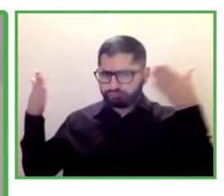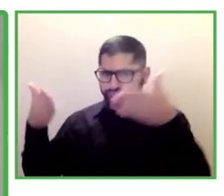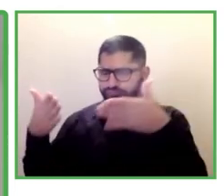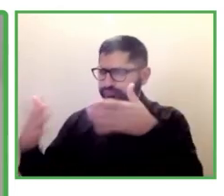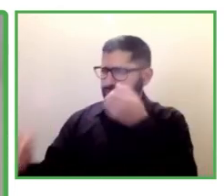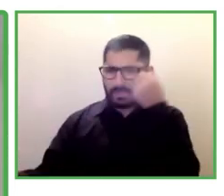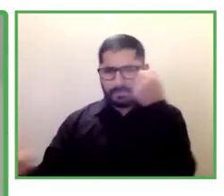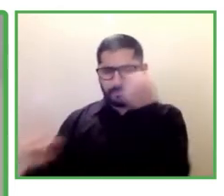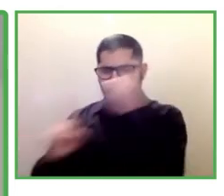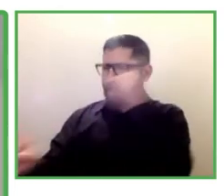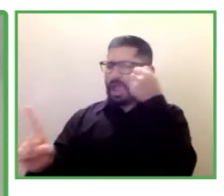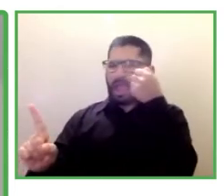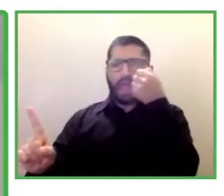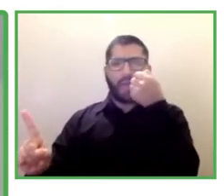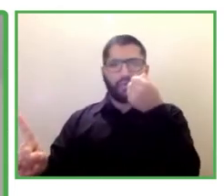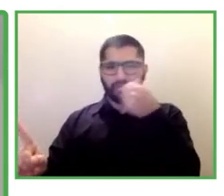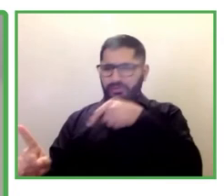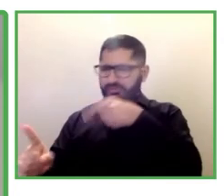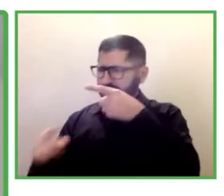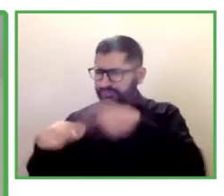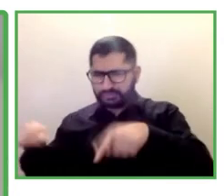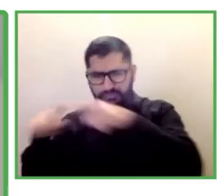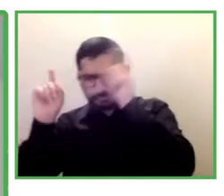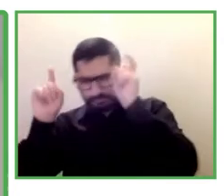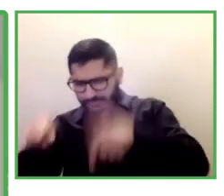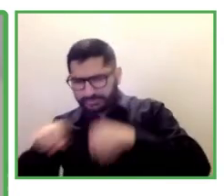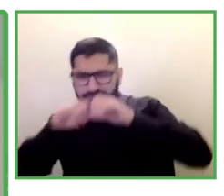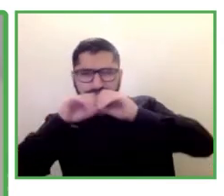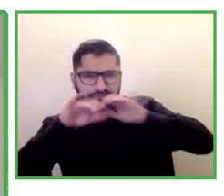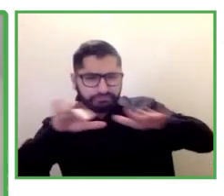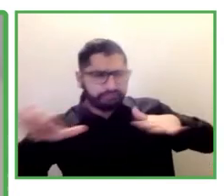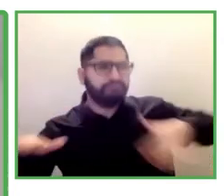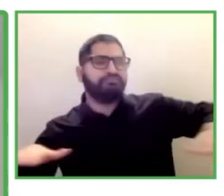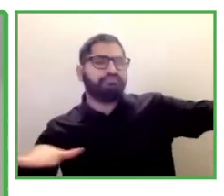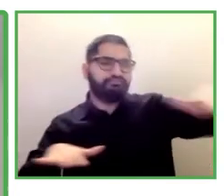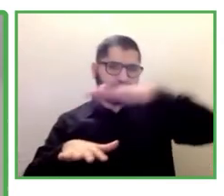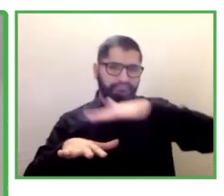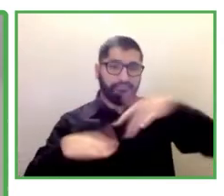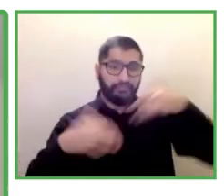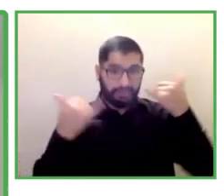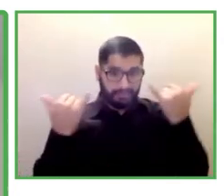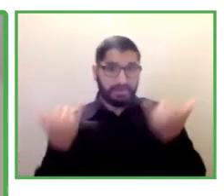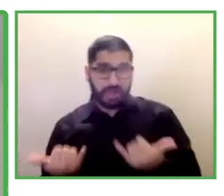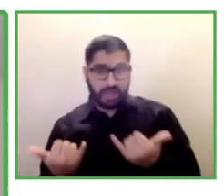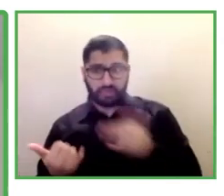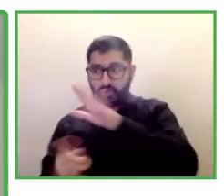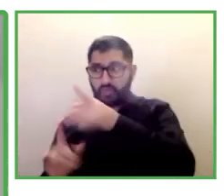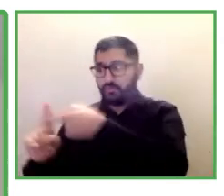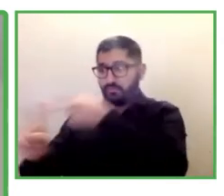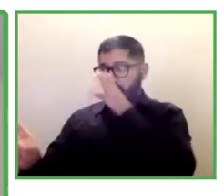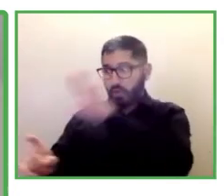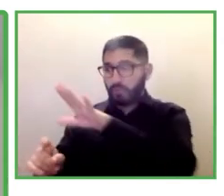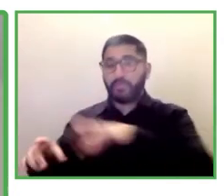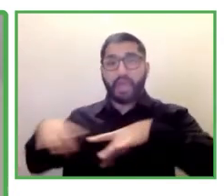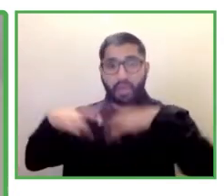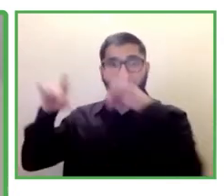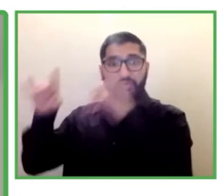bueno, ahora de Australia vamos a pasar a nuestro próximo y último